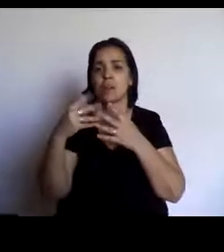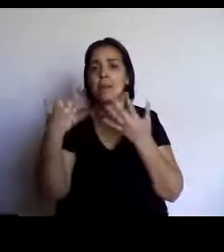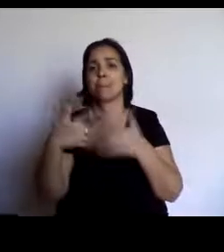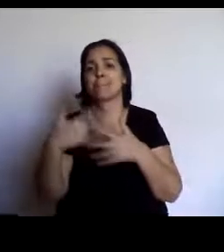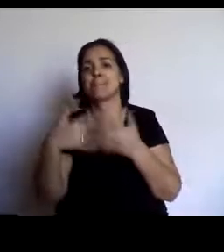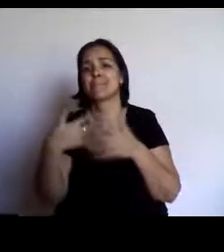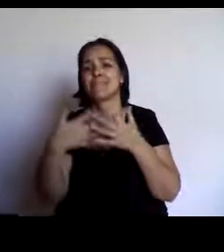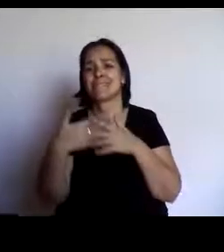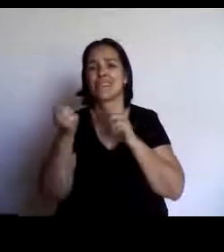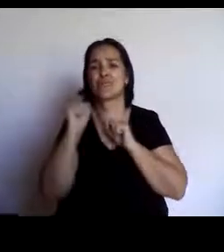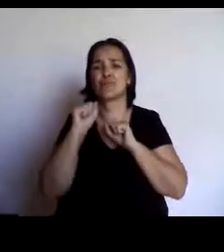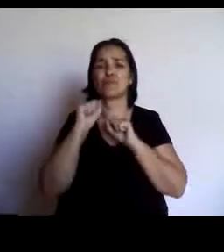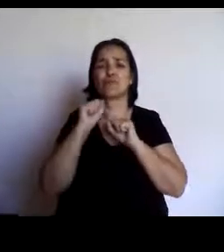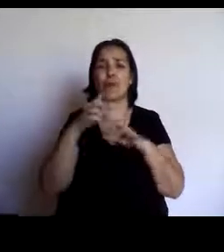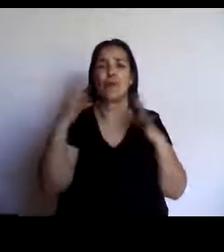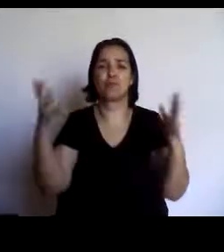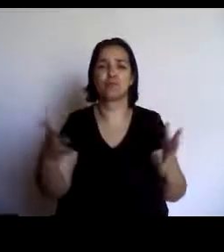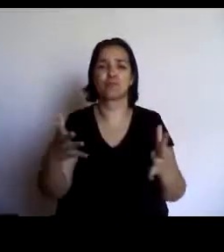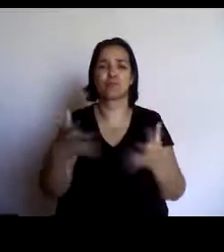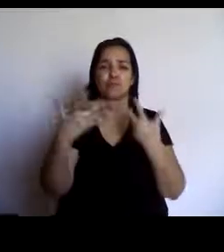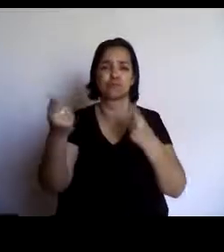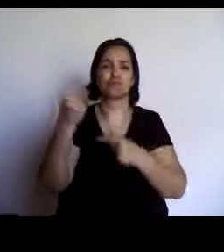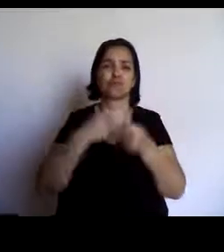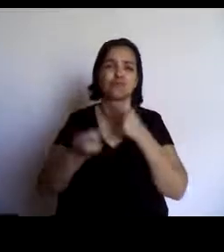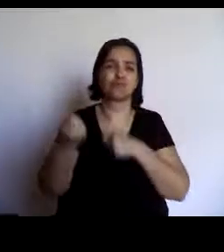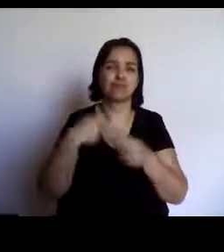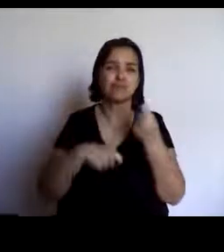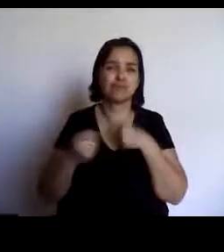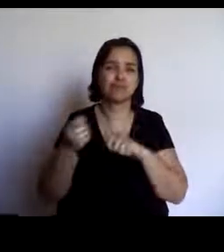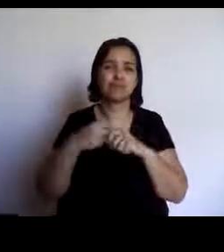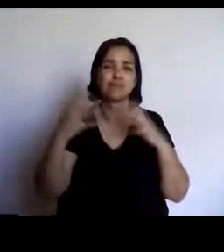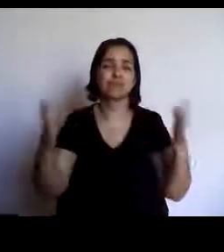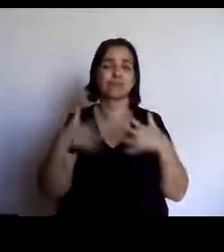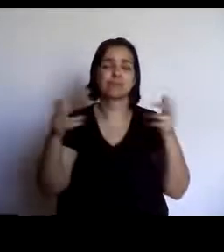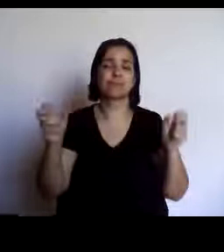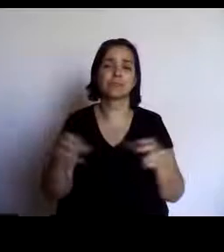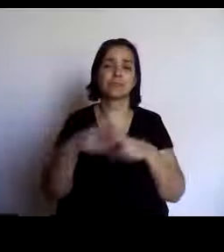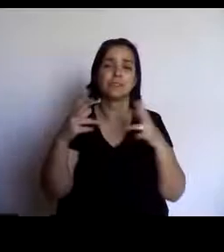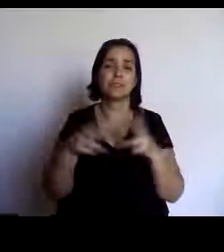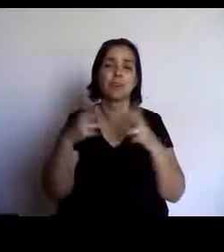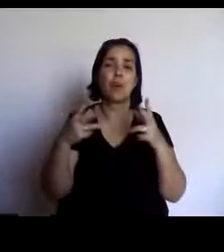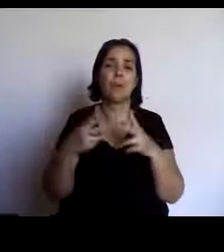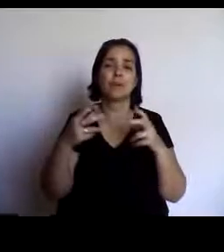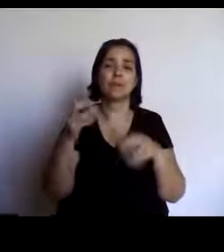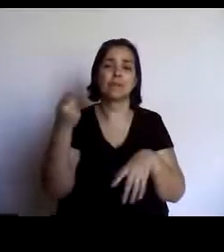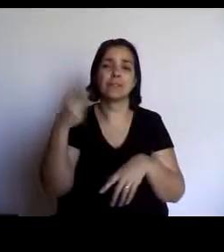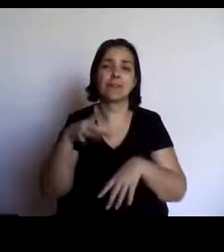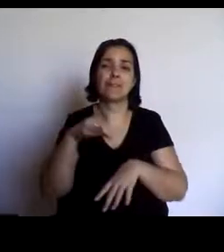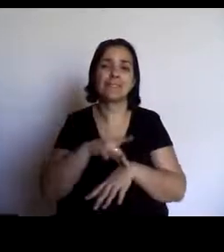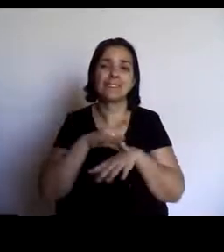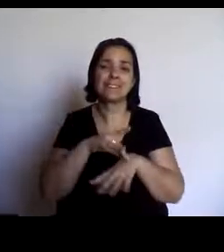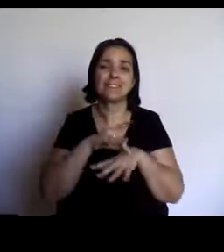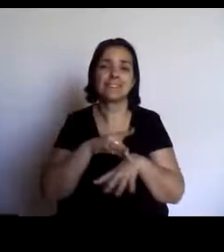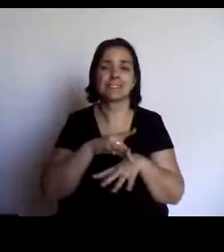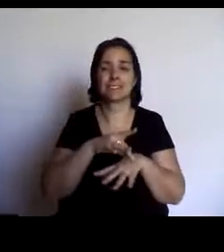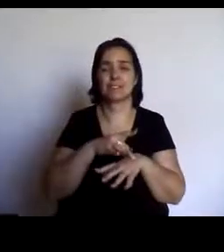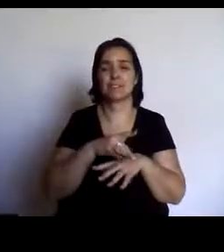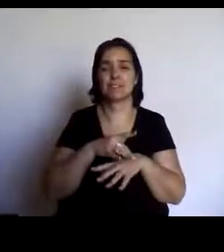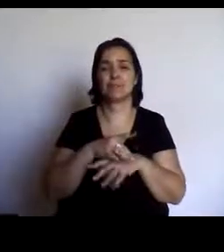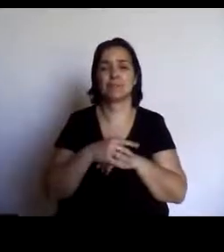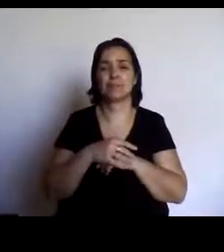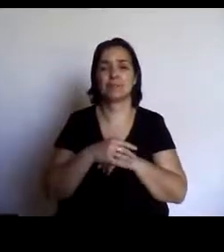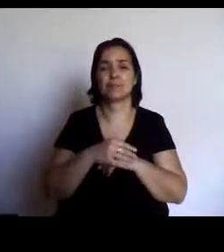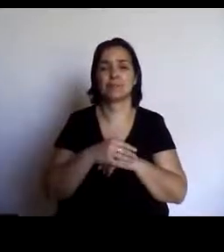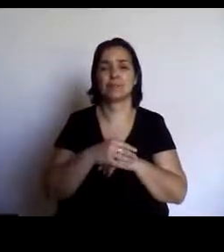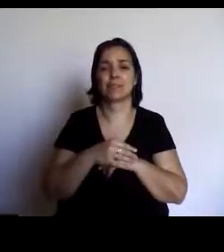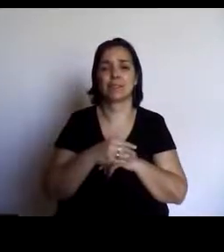hacer frente a ese impacto económico, a ese impacto social, a ese impacto sanitario del brote y que, como